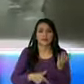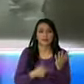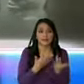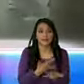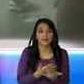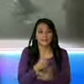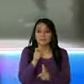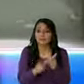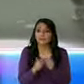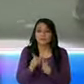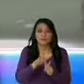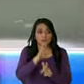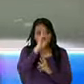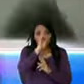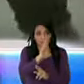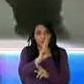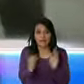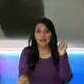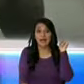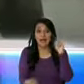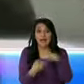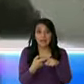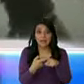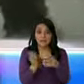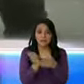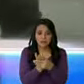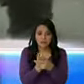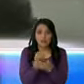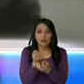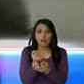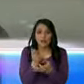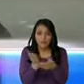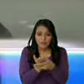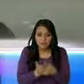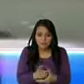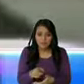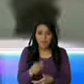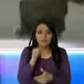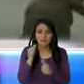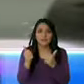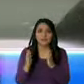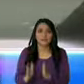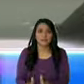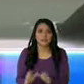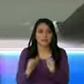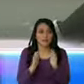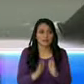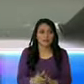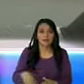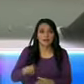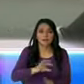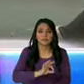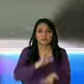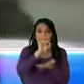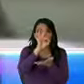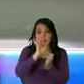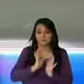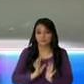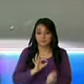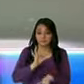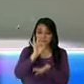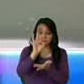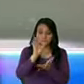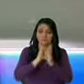voluntad del pueblo sea respetada hasta en los escaños de los candidatos en la legislatura, porque ellos son los que nos van a representar y buscamos